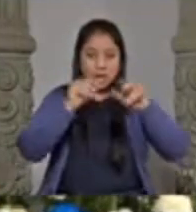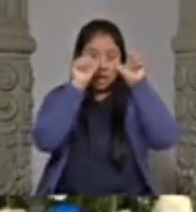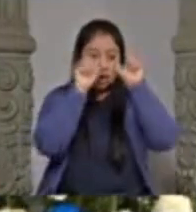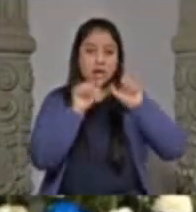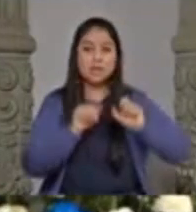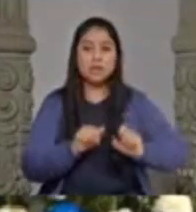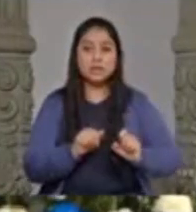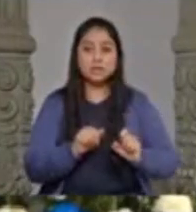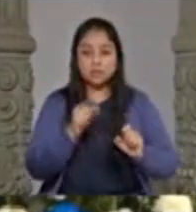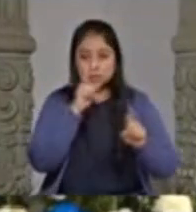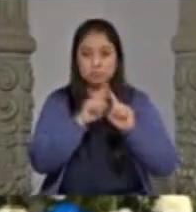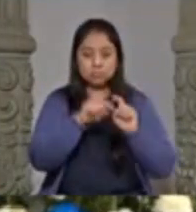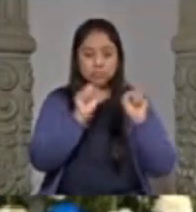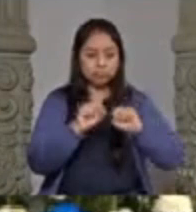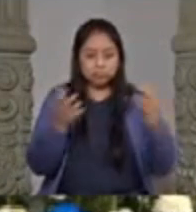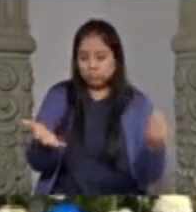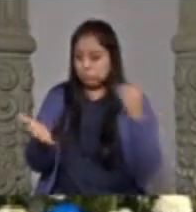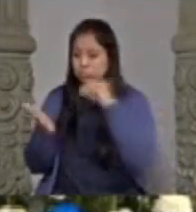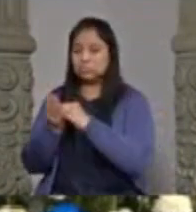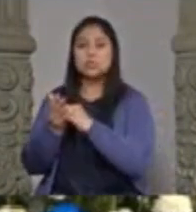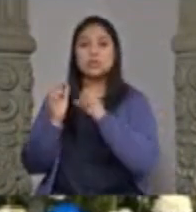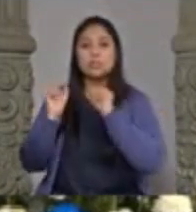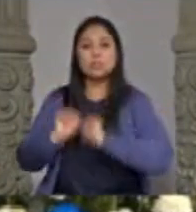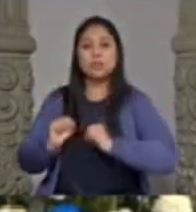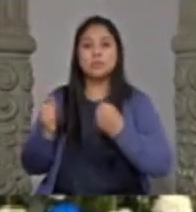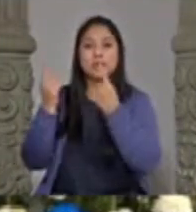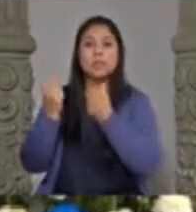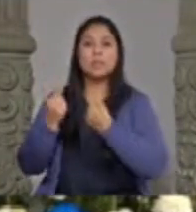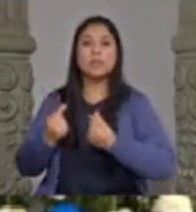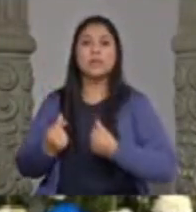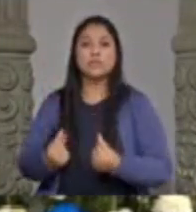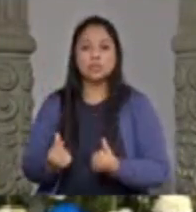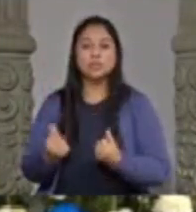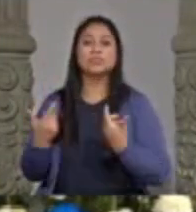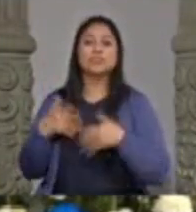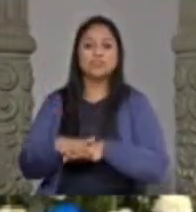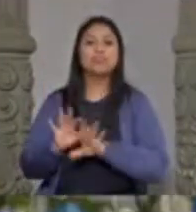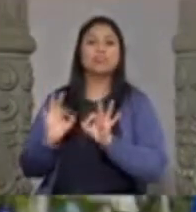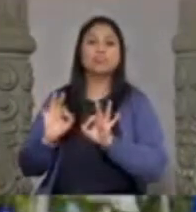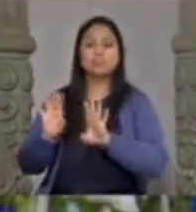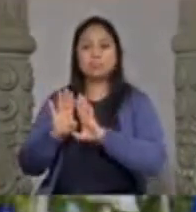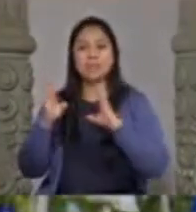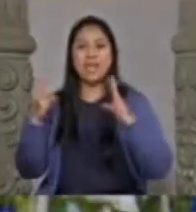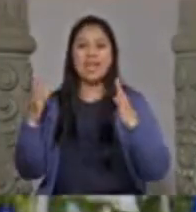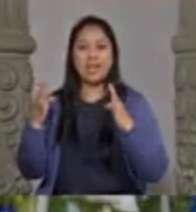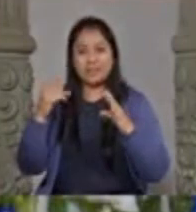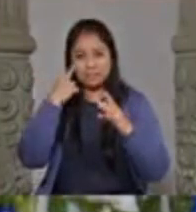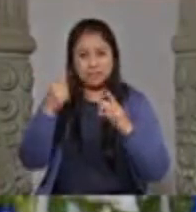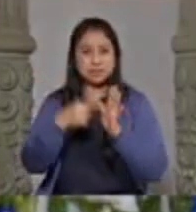de integrar para que podamos tener un presupuesto mucho más abierto de lo que ha